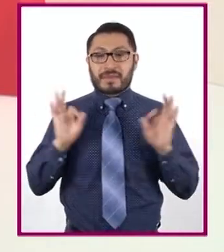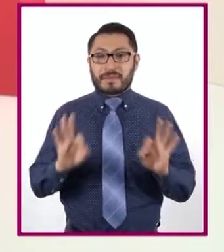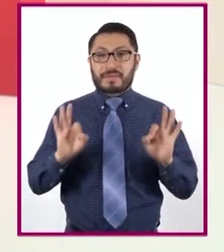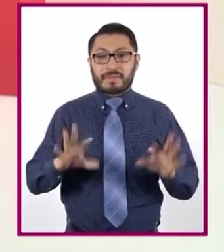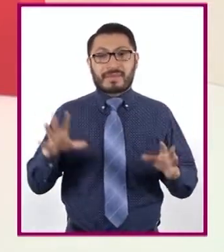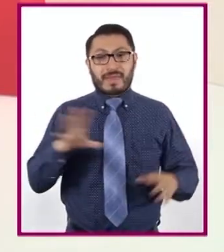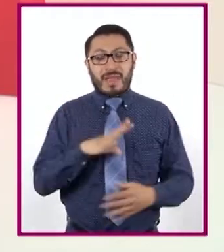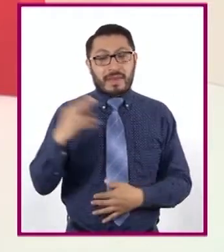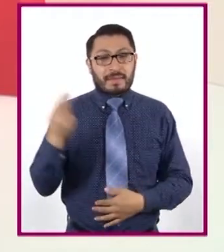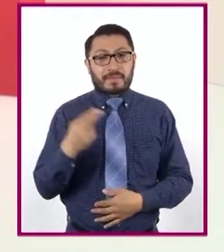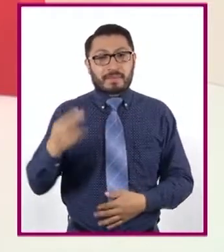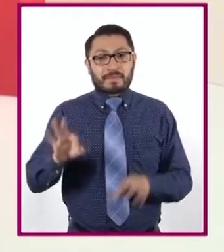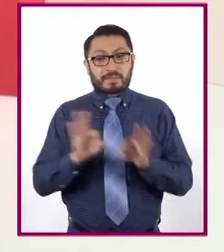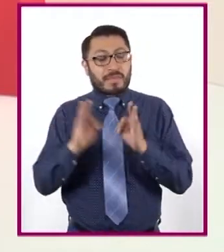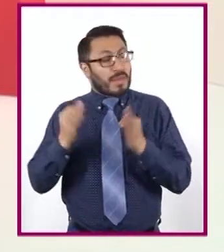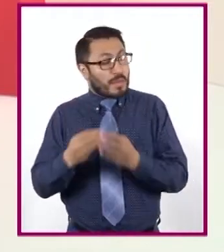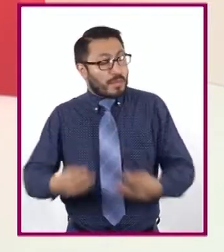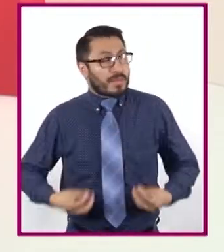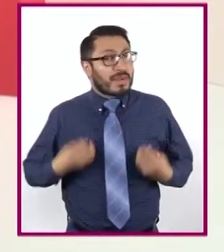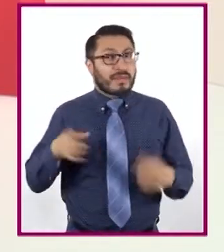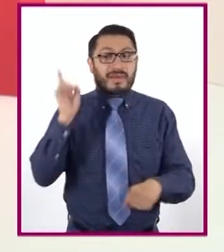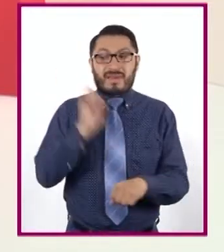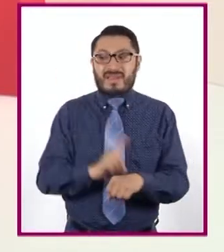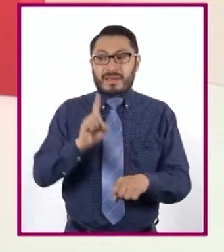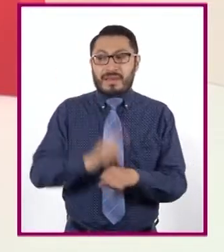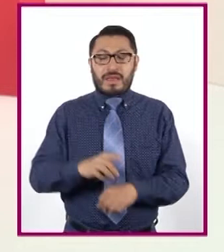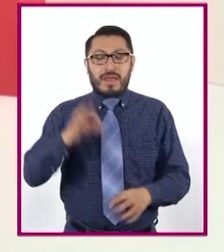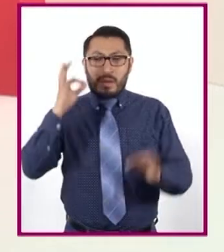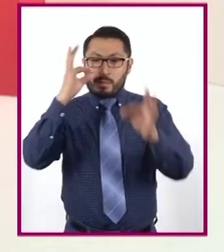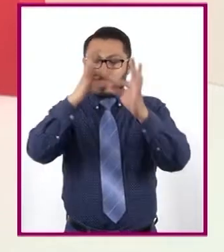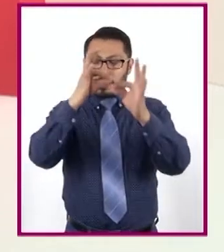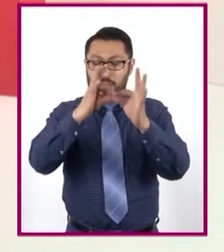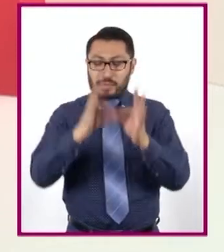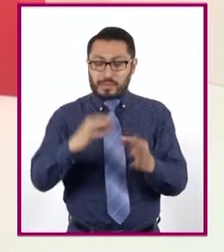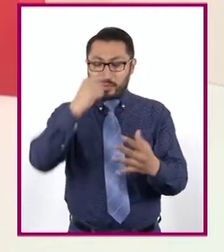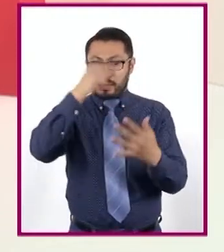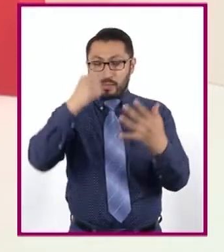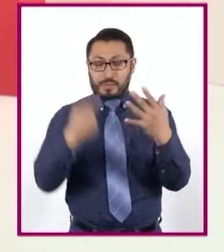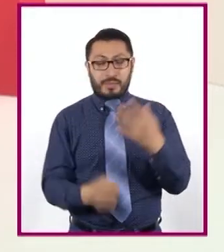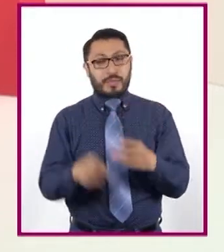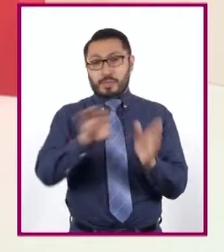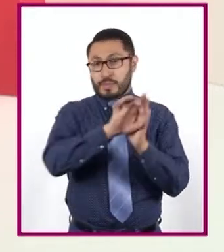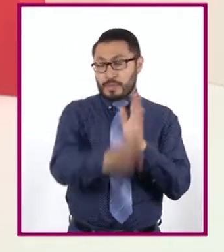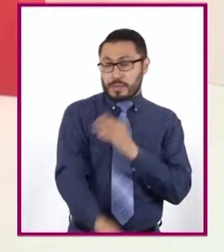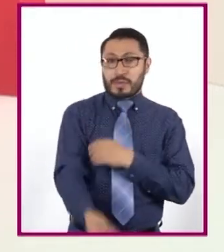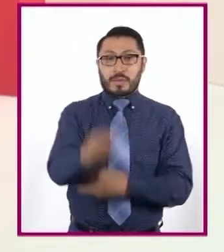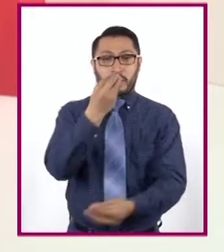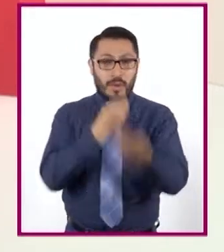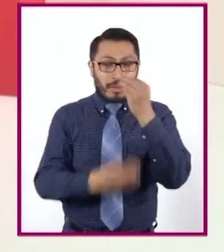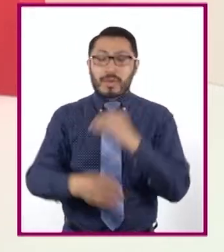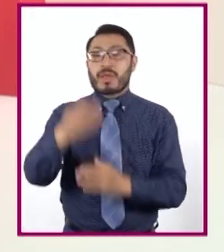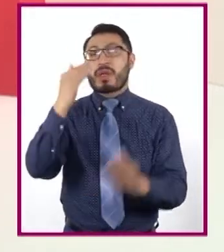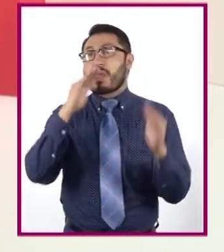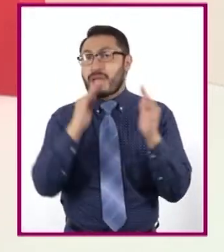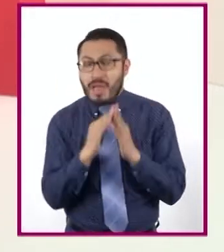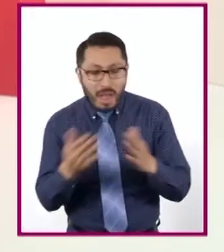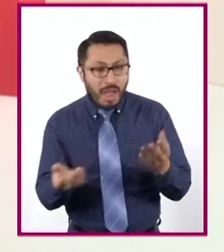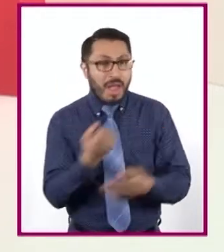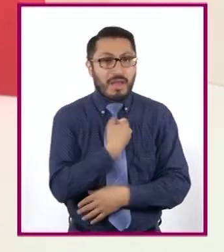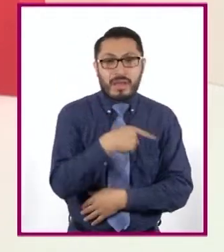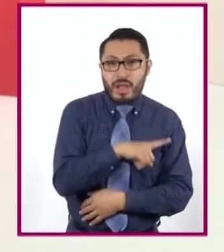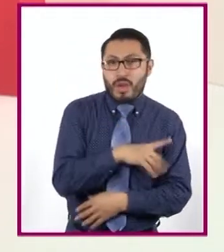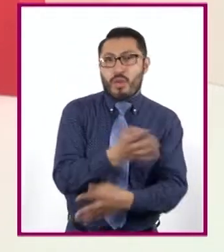las condiciones de vida cotidiana que cubran necesidades como la alimentación, la vivienda, la salud,